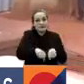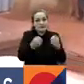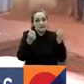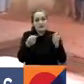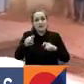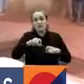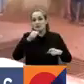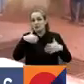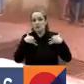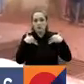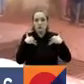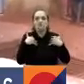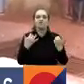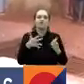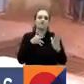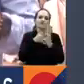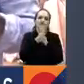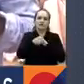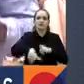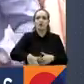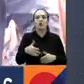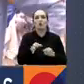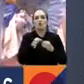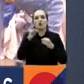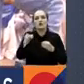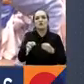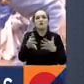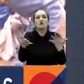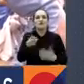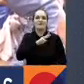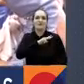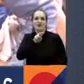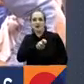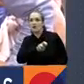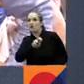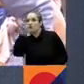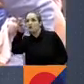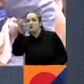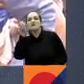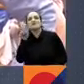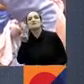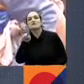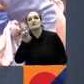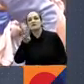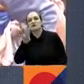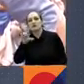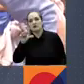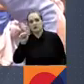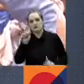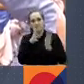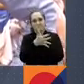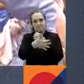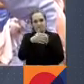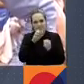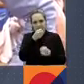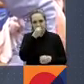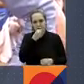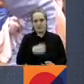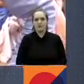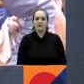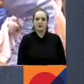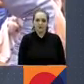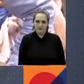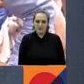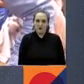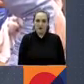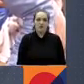damnificadas. Información desde el municipio de Sevilla, en el norte del departamento del Valle del Cauca. Carlos Gutiérrez, RTVC Noticias Conectados, 24/7. Carlos, pues